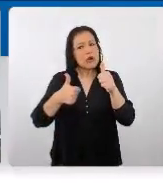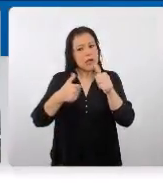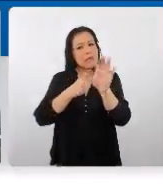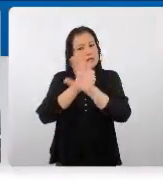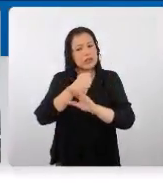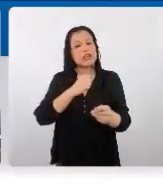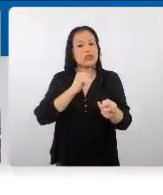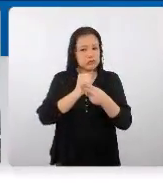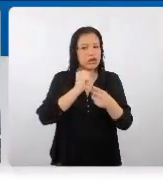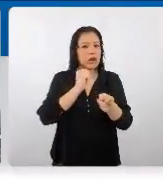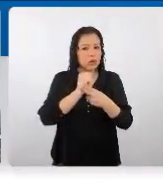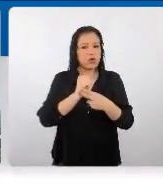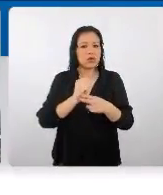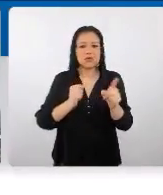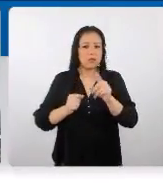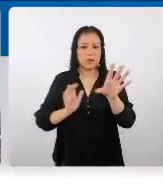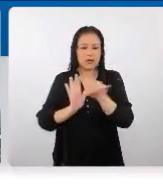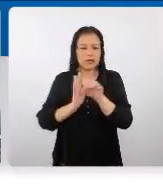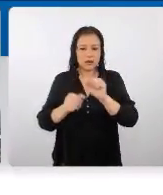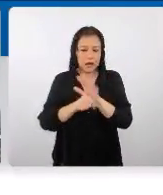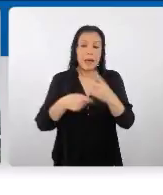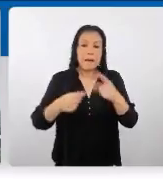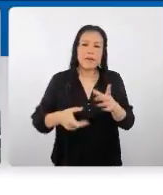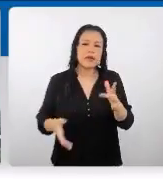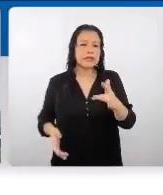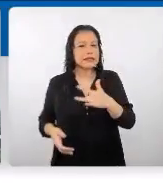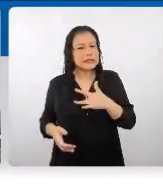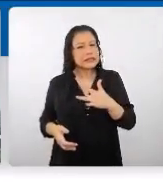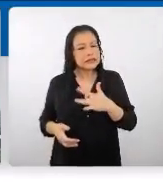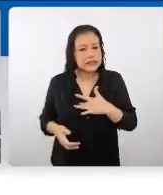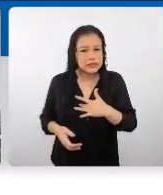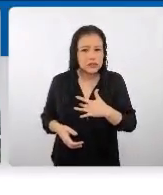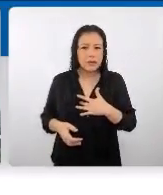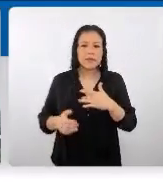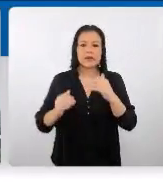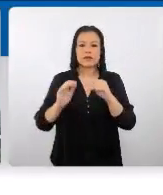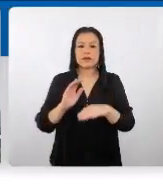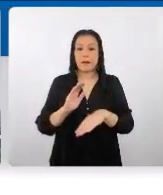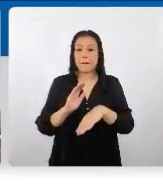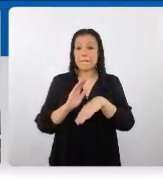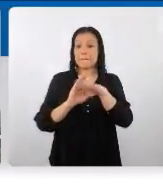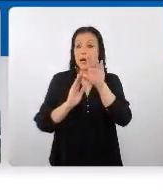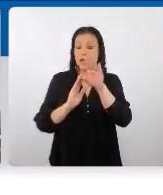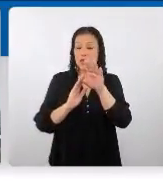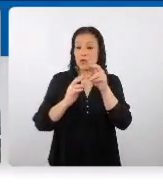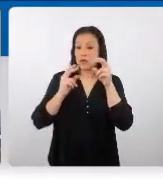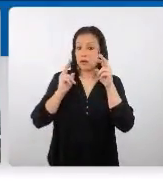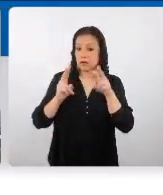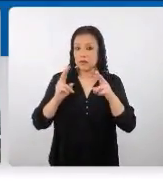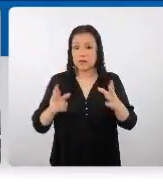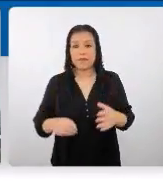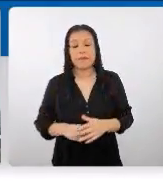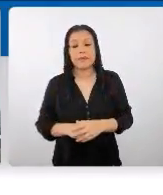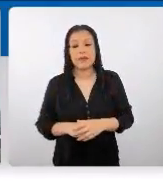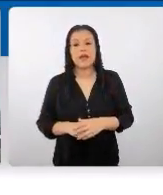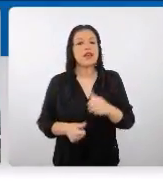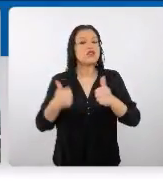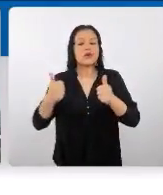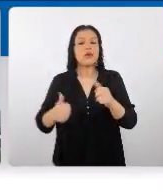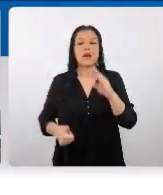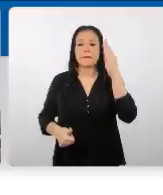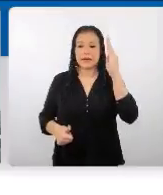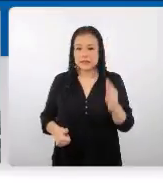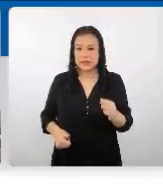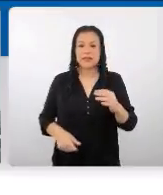embargo, esta percepción de seguridad es superior a la percepción que se tiene sobre Brasil,